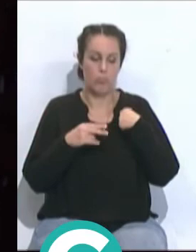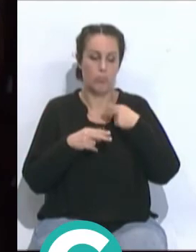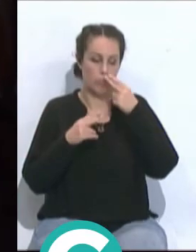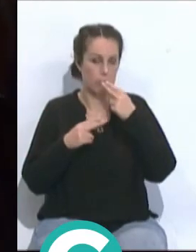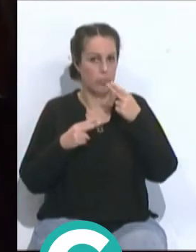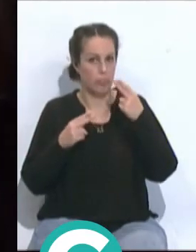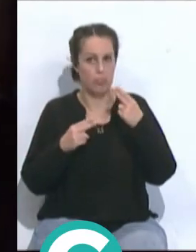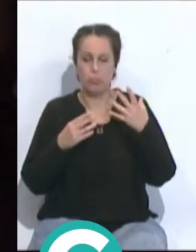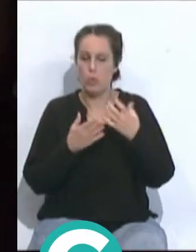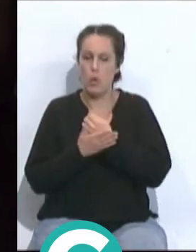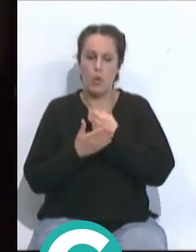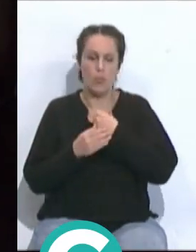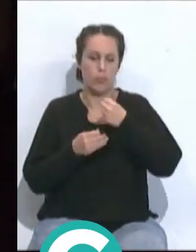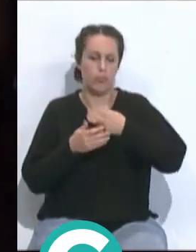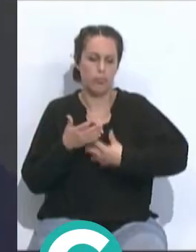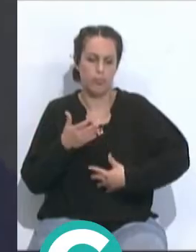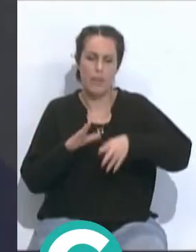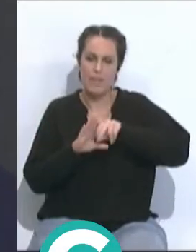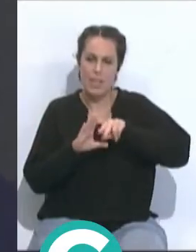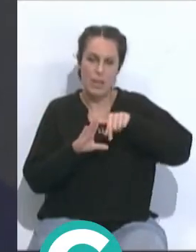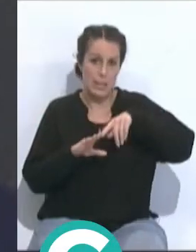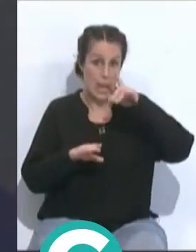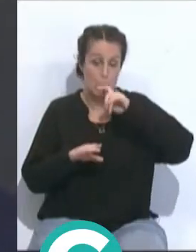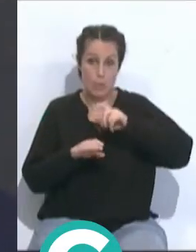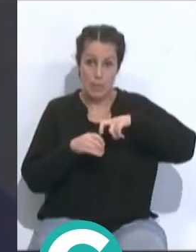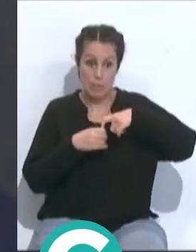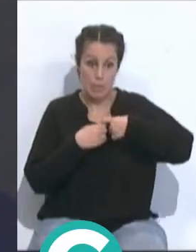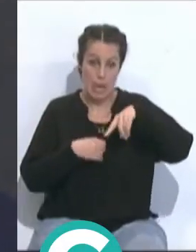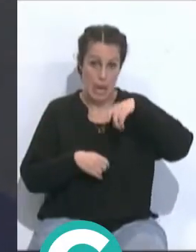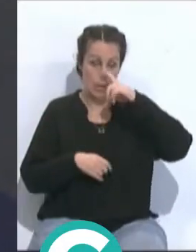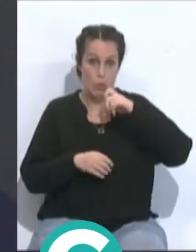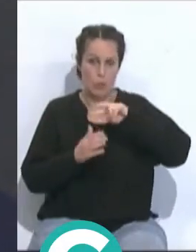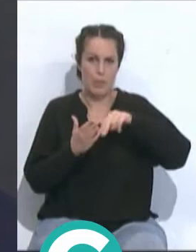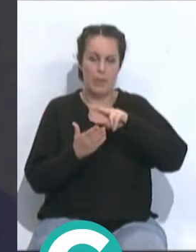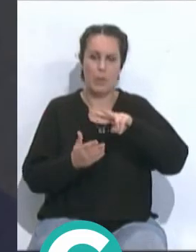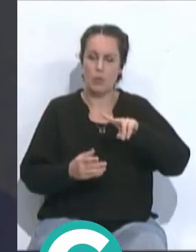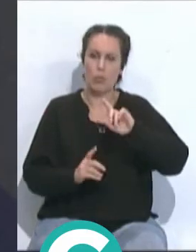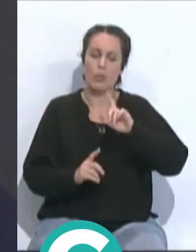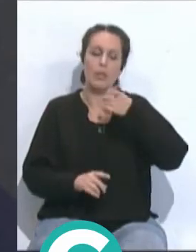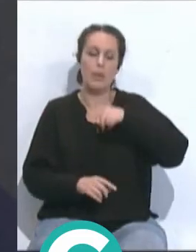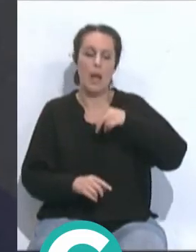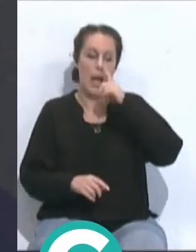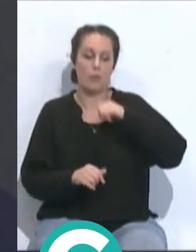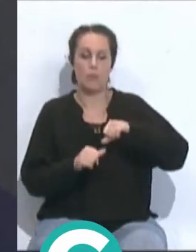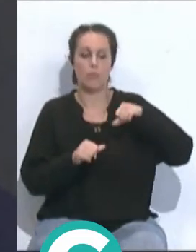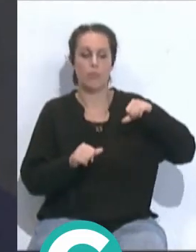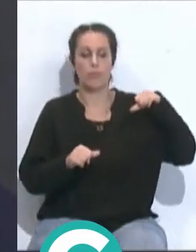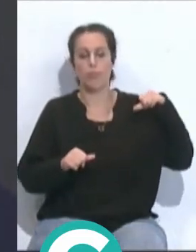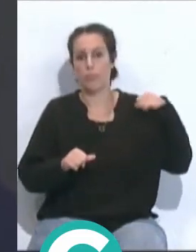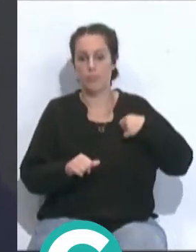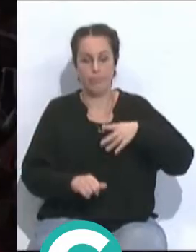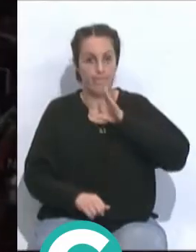publicado todas las listas de vídeos, no solo de este año de los participantes en este 2022, sino también en años anteriores. Una